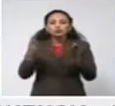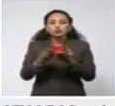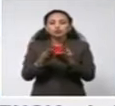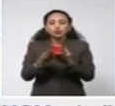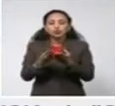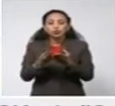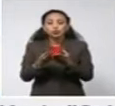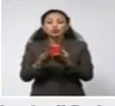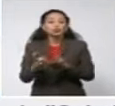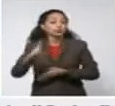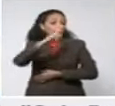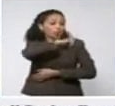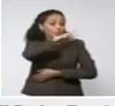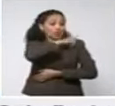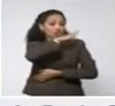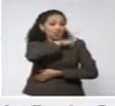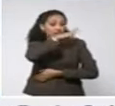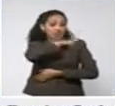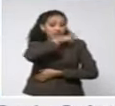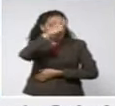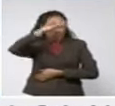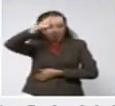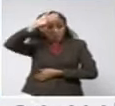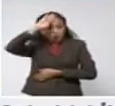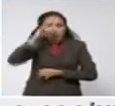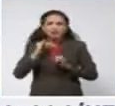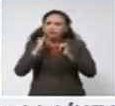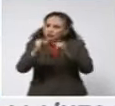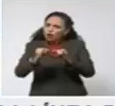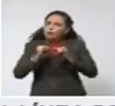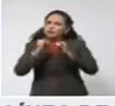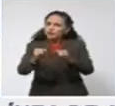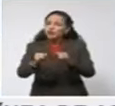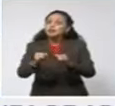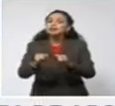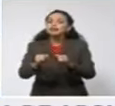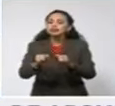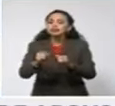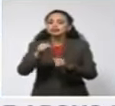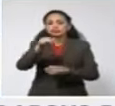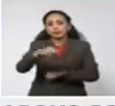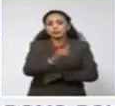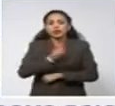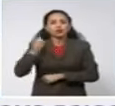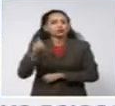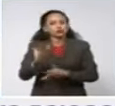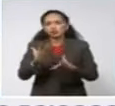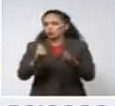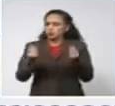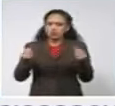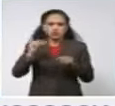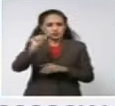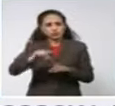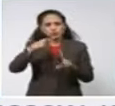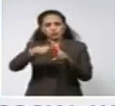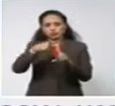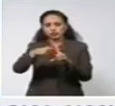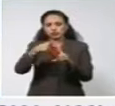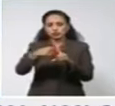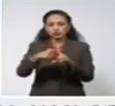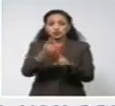alta dirección del partido, del gobierno en todos los territorios, si nosotros